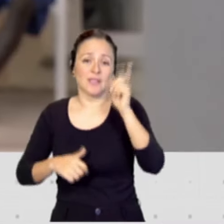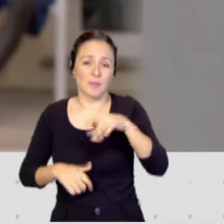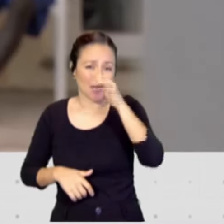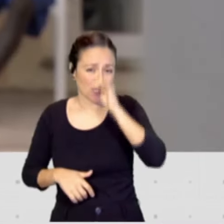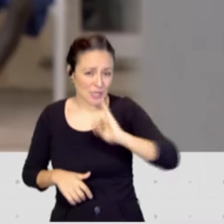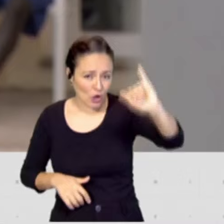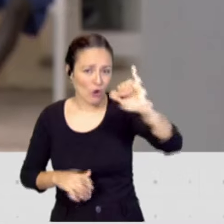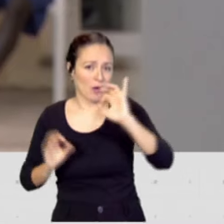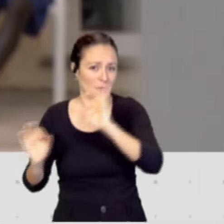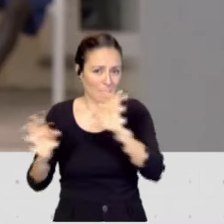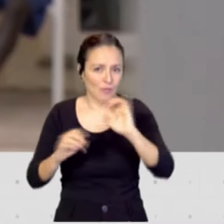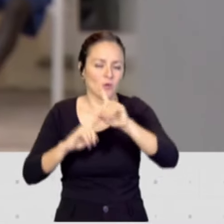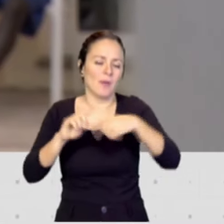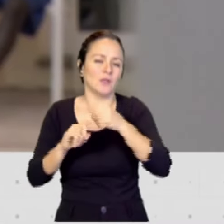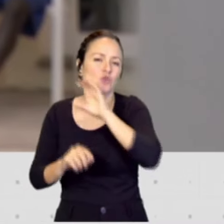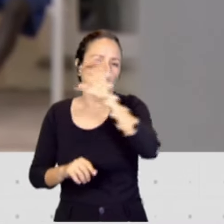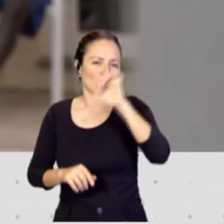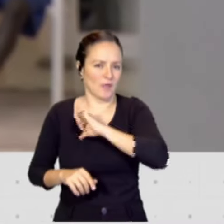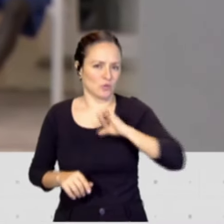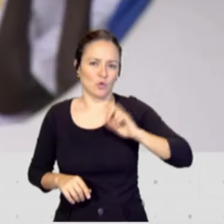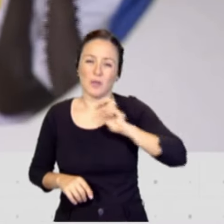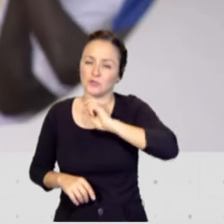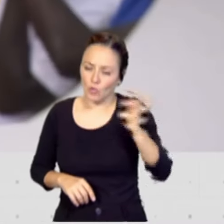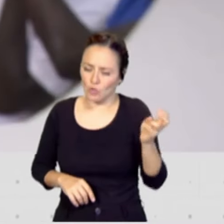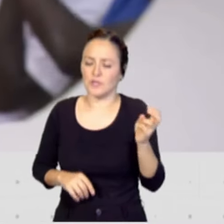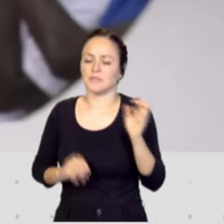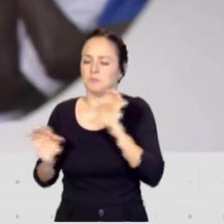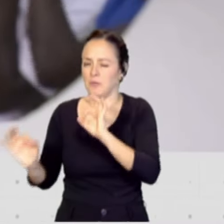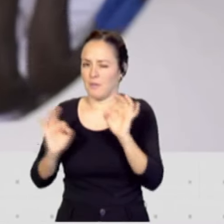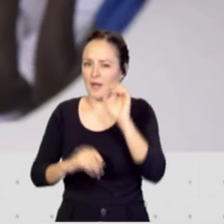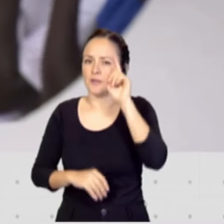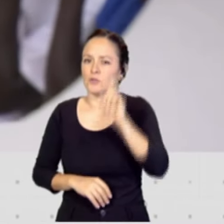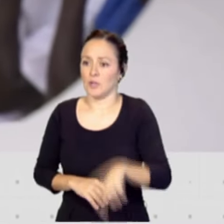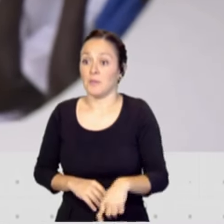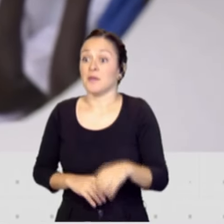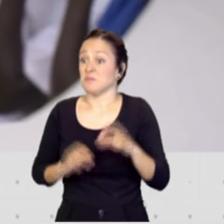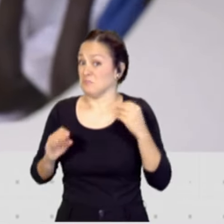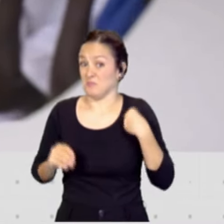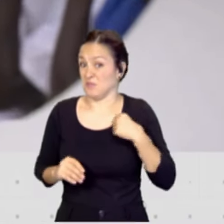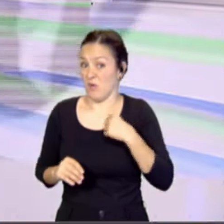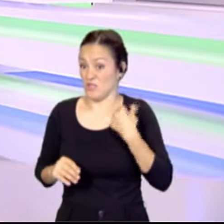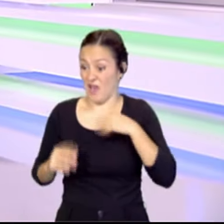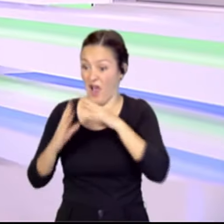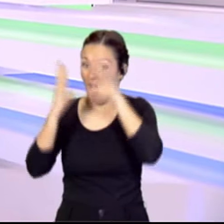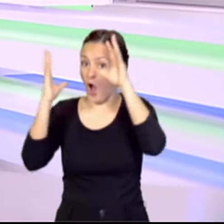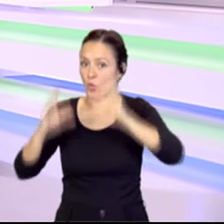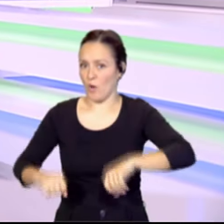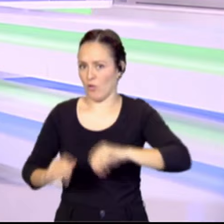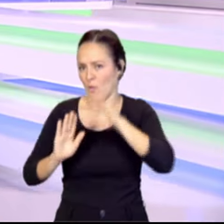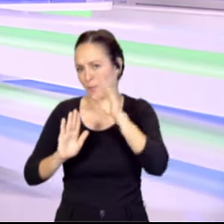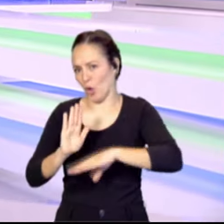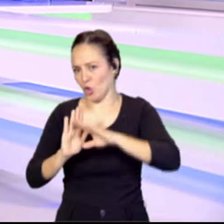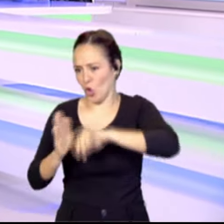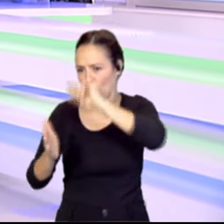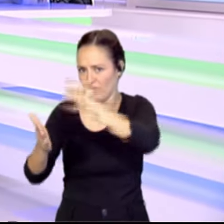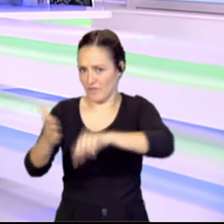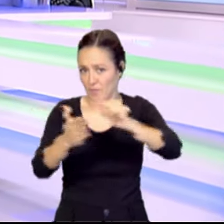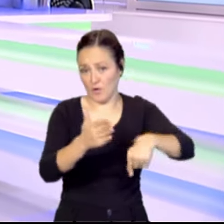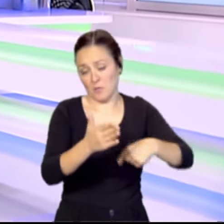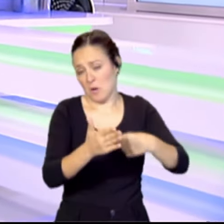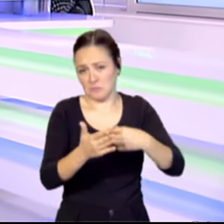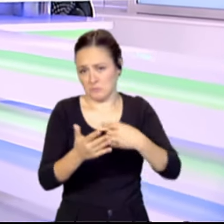varias otras comunidades autónomas más eh que ya hemos firmado ese acuerdo ese protocolo en unos casos y convenios